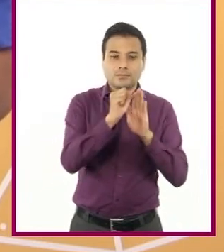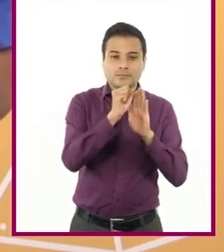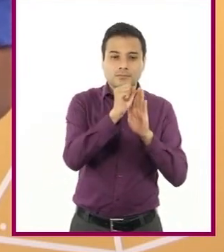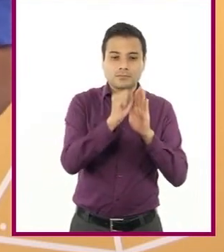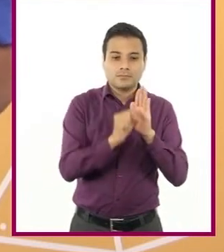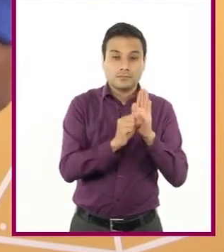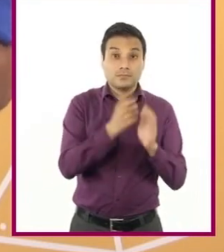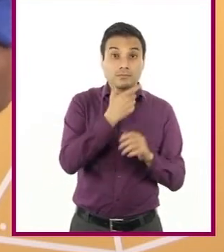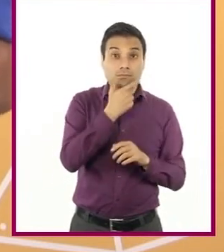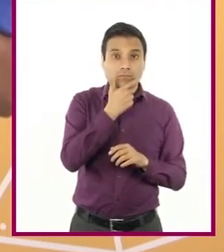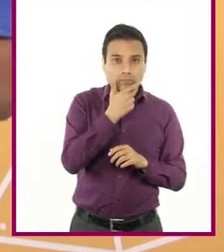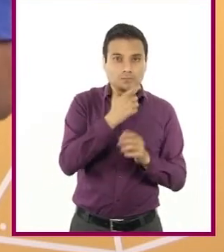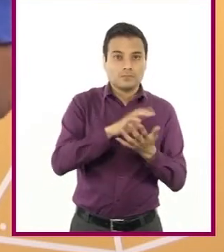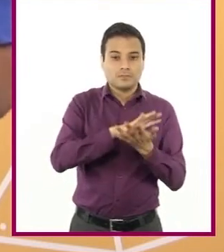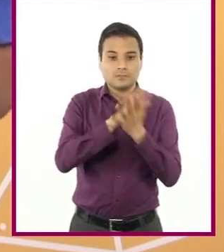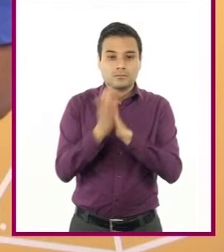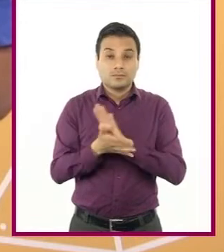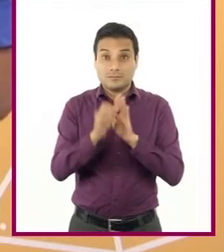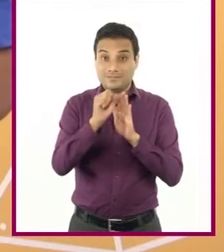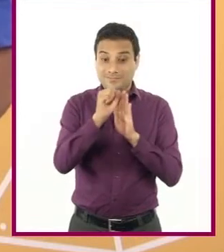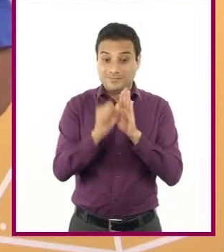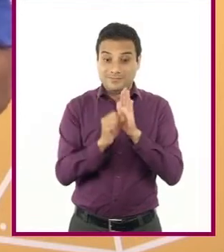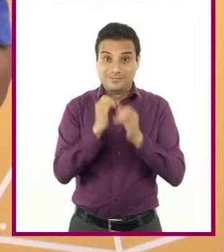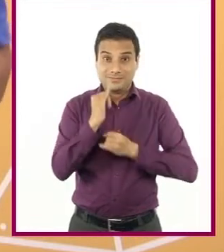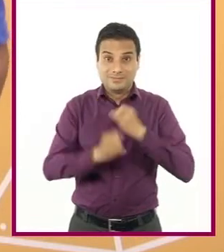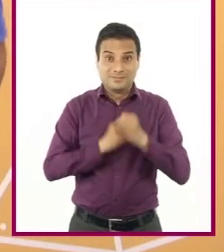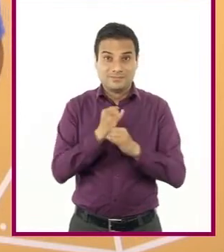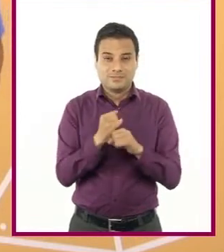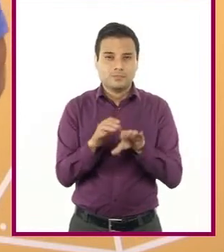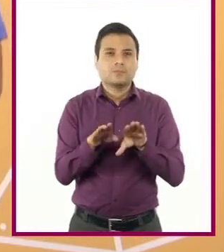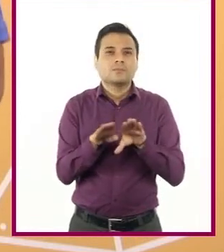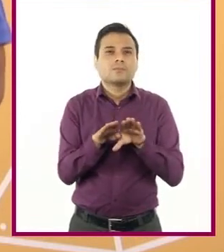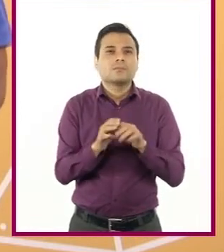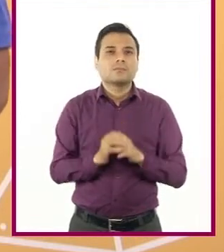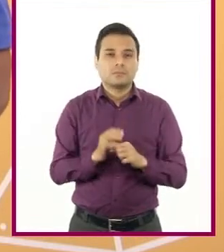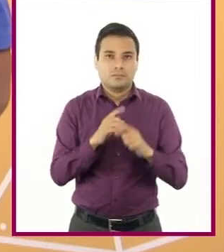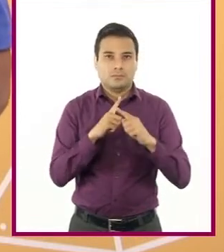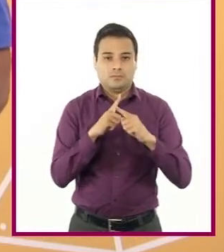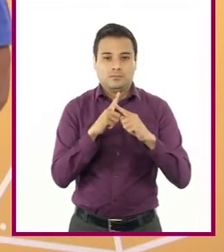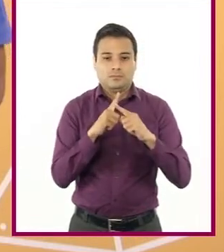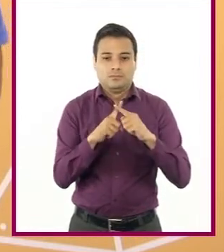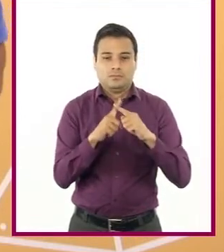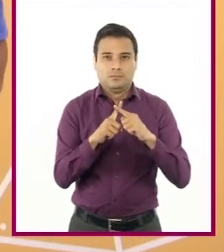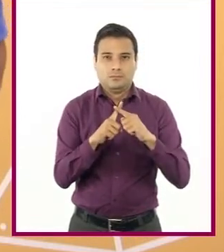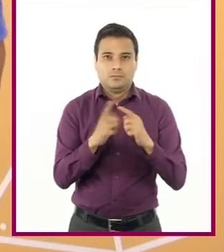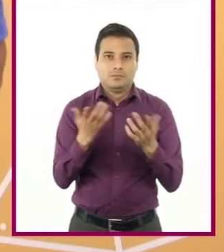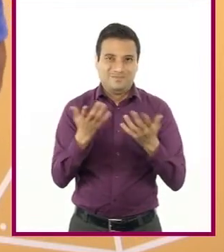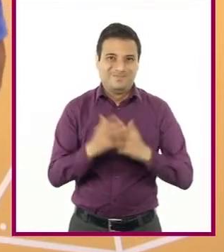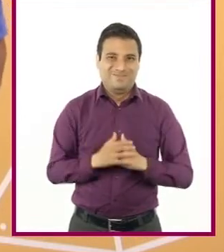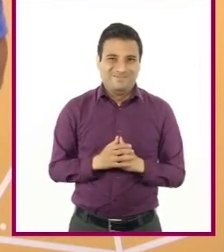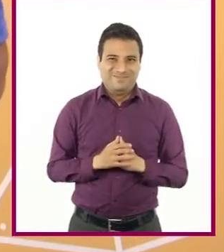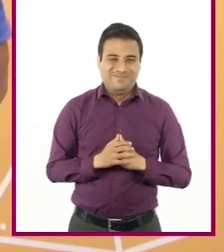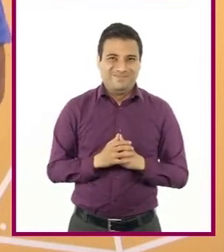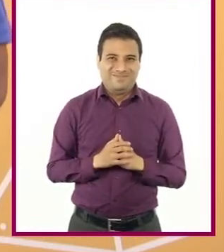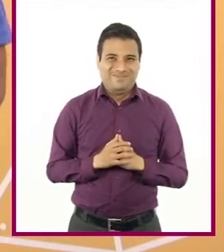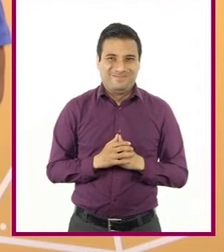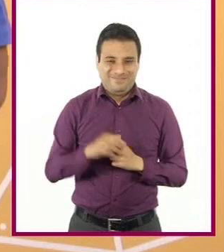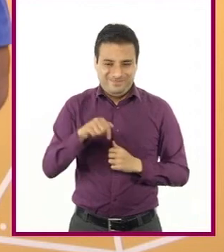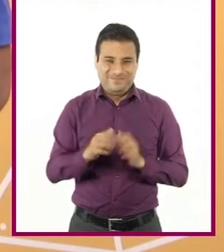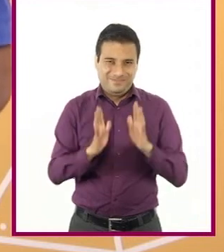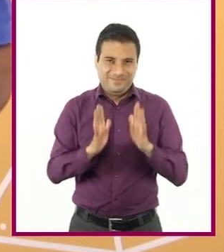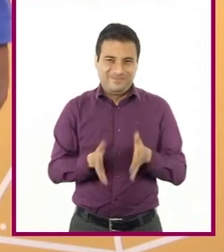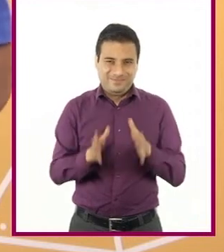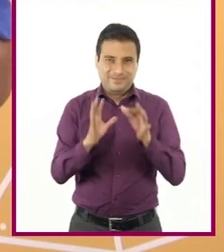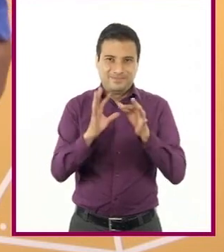sistema inglés al Sistema Internacional de Unidades, se multiplica por el valor de conversión que utilizamos en esta